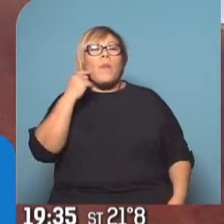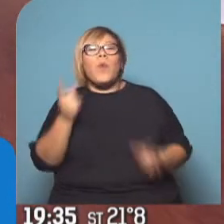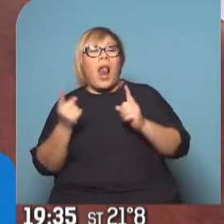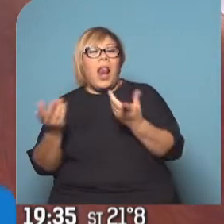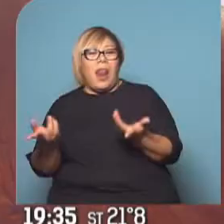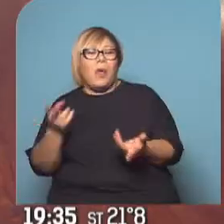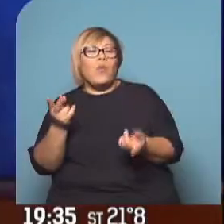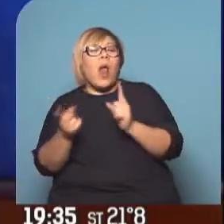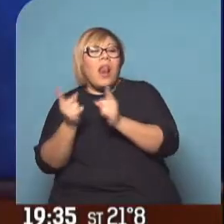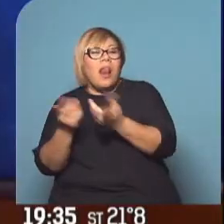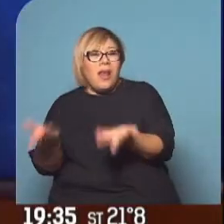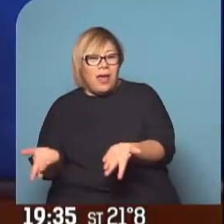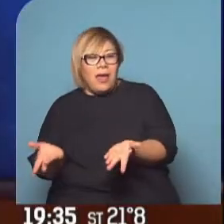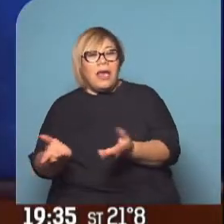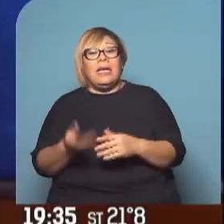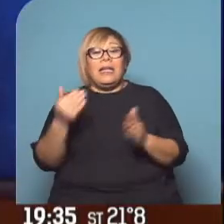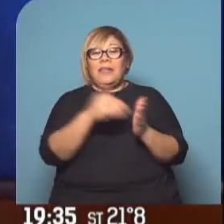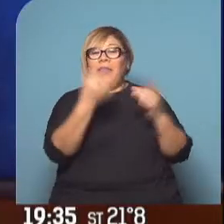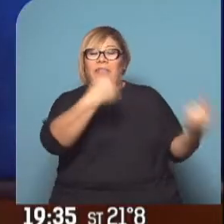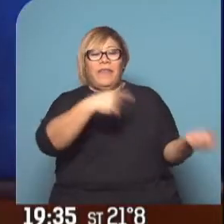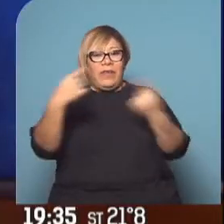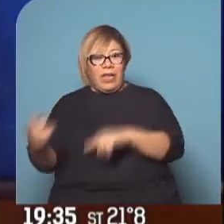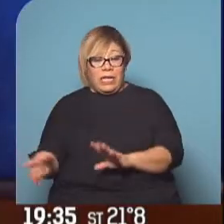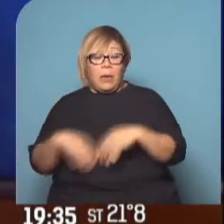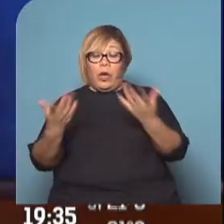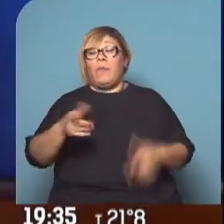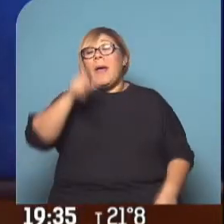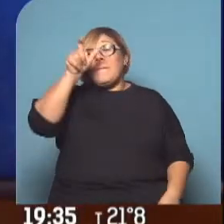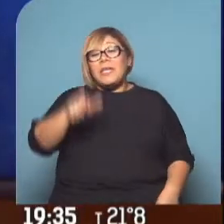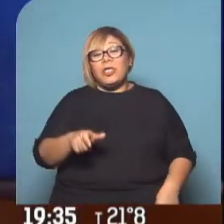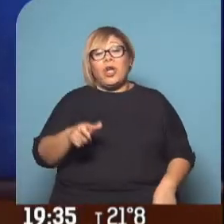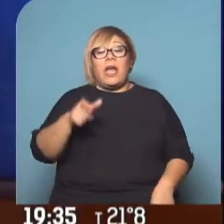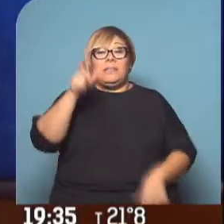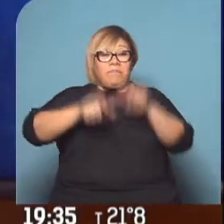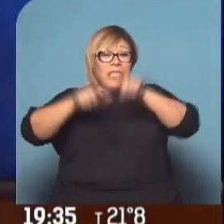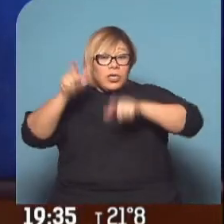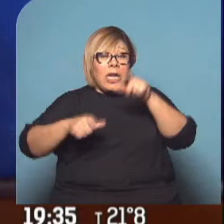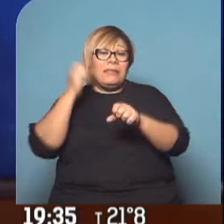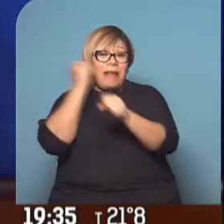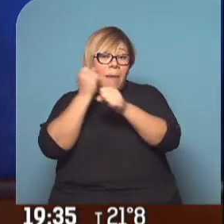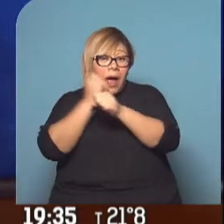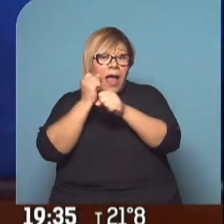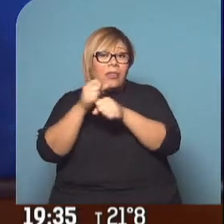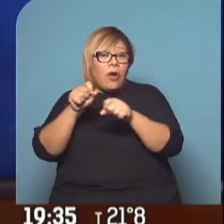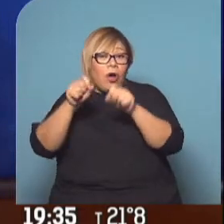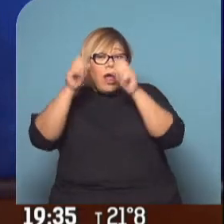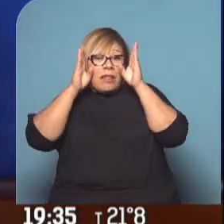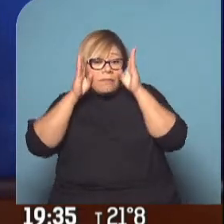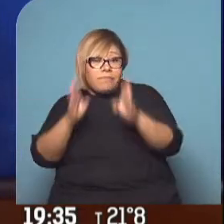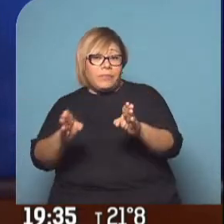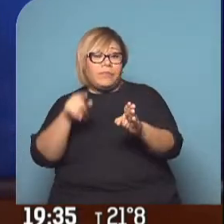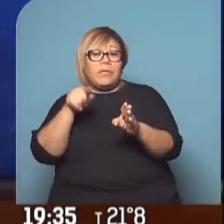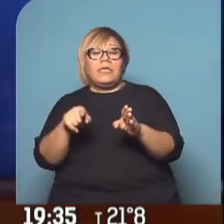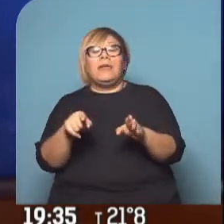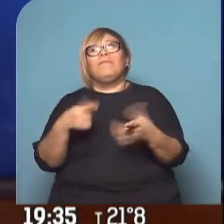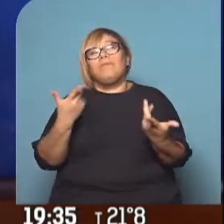desde ayer con esta gente que está trabajando en este tema, es que en realidad creo que casi